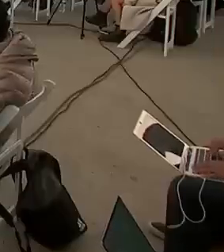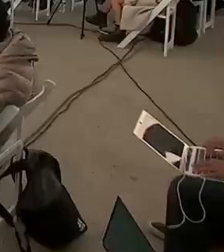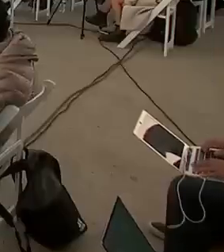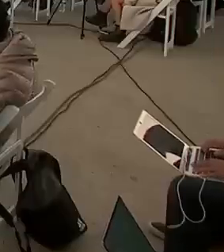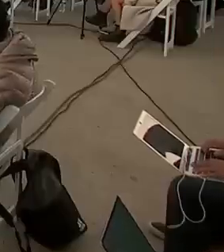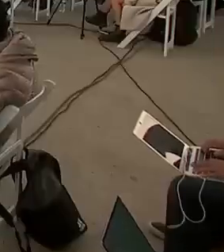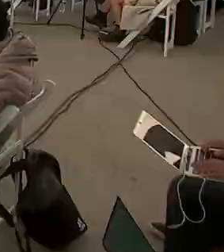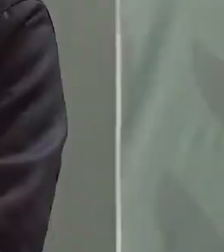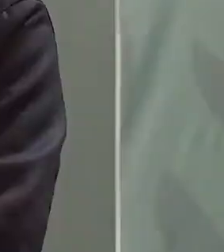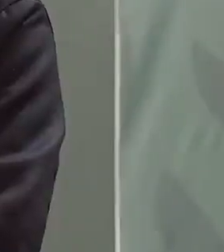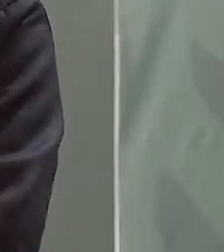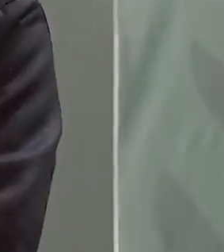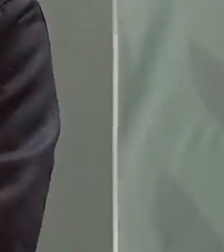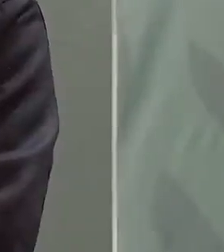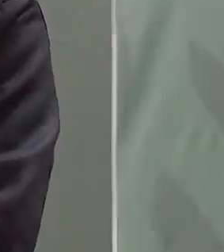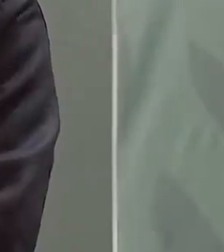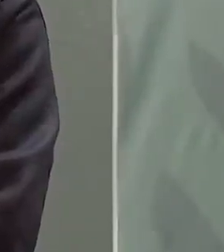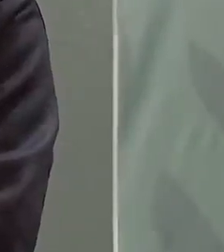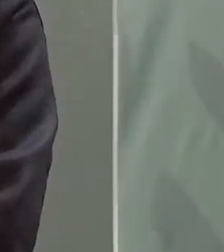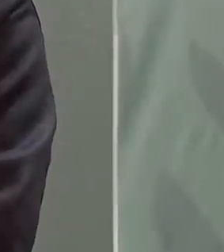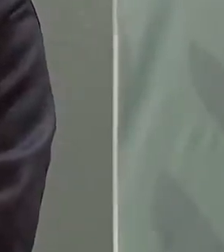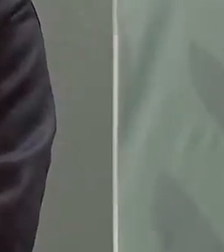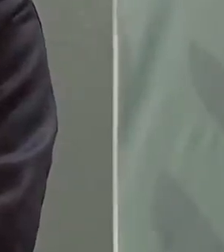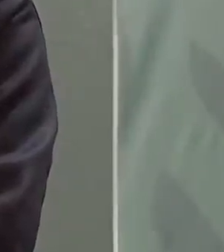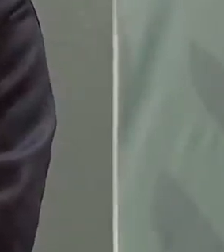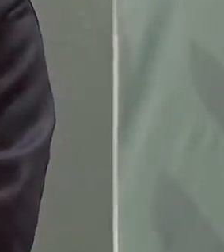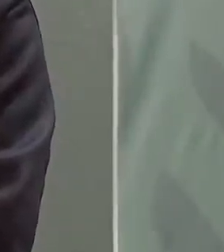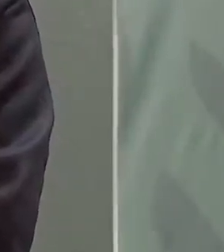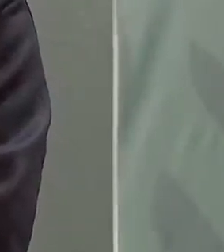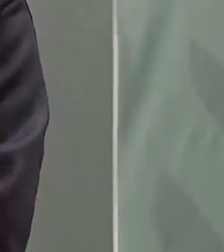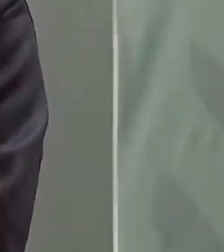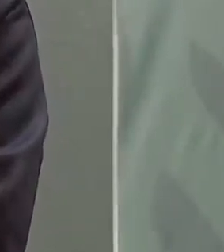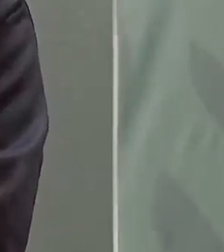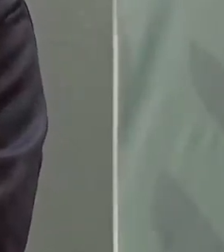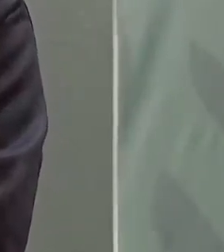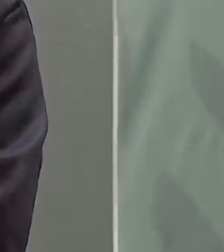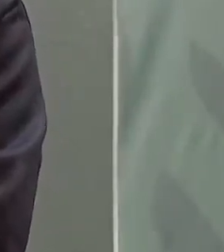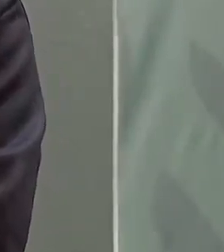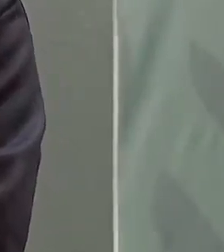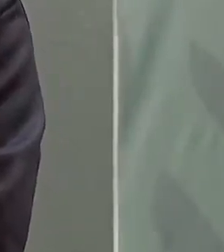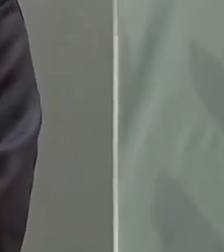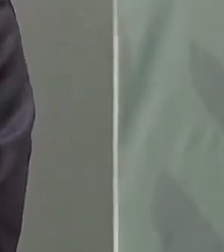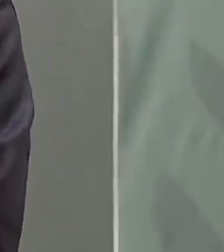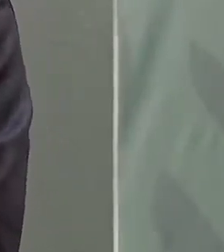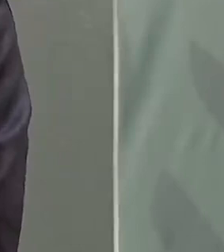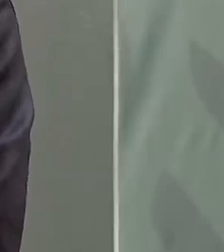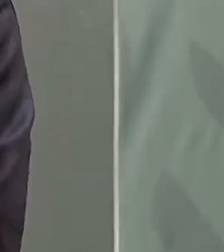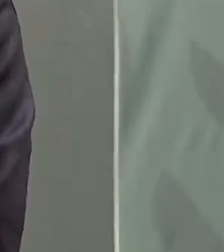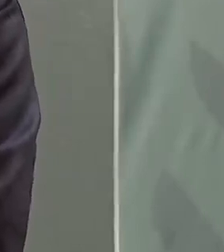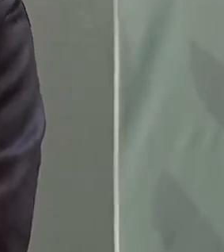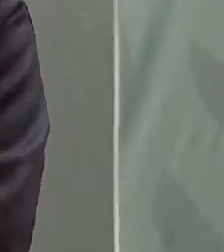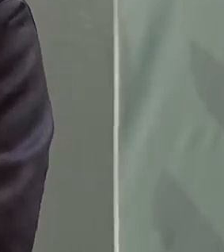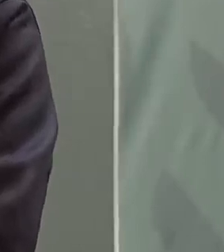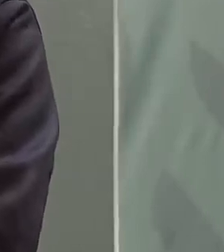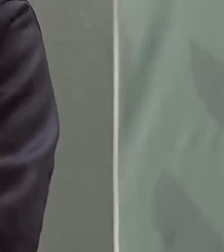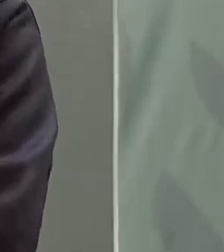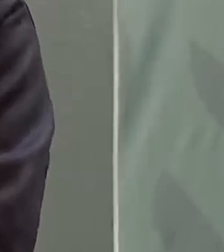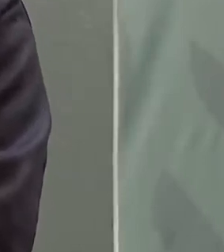¿cómo es posible que este fideicomiso de 15,000 millones, o sea, cómo es